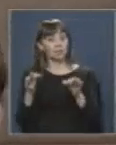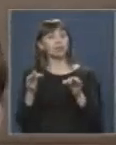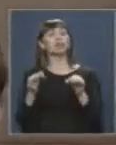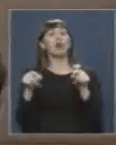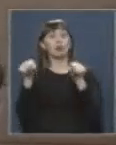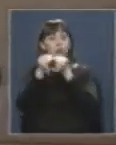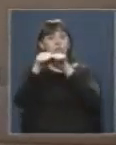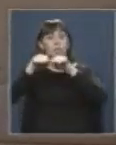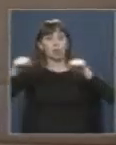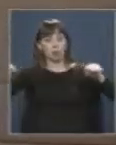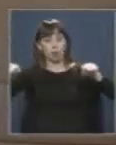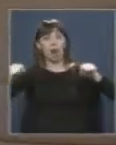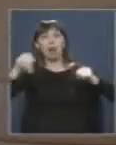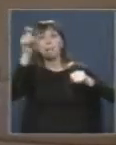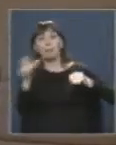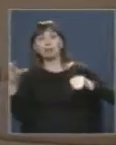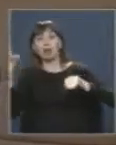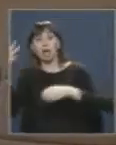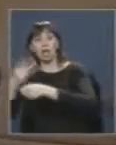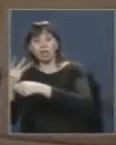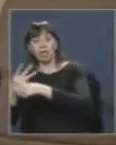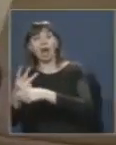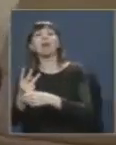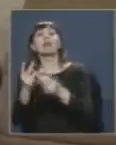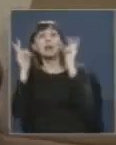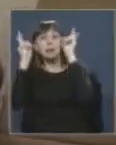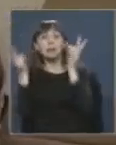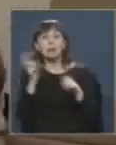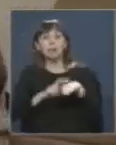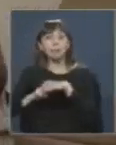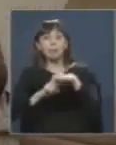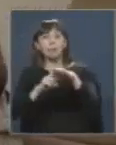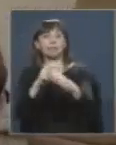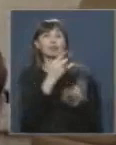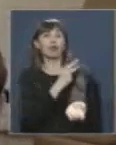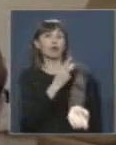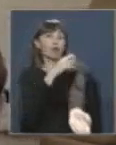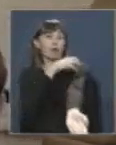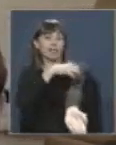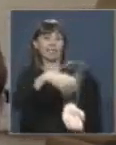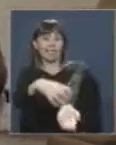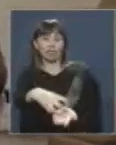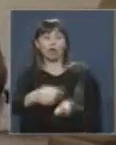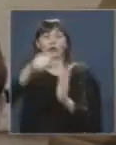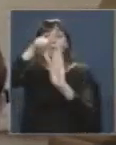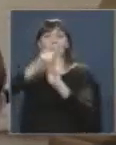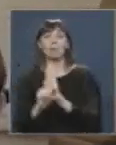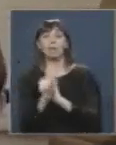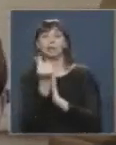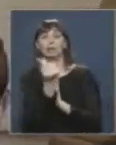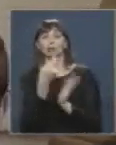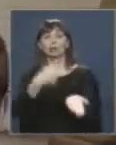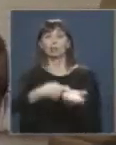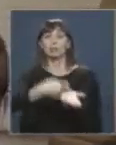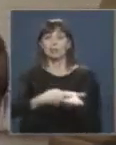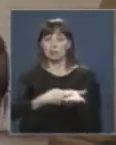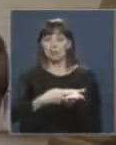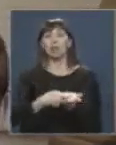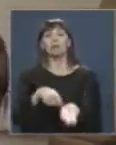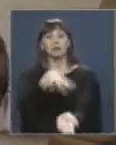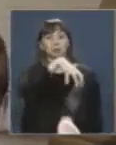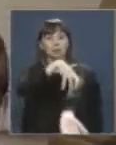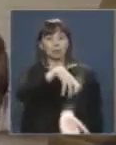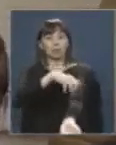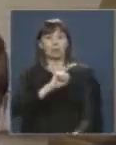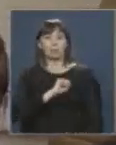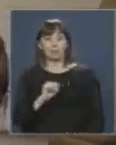a los adultos mayores en los medios de transporte público en regiones que permita hacerlo más amable para ellos y, sobre todo, tomando en cuenta que en la región